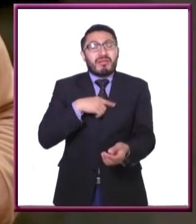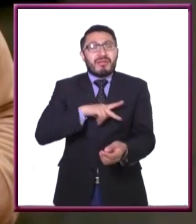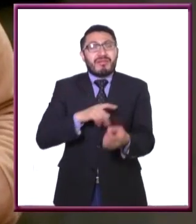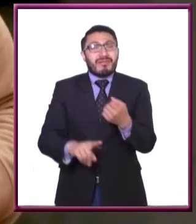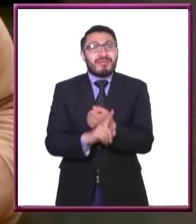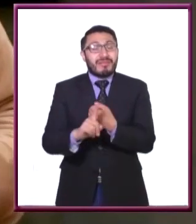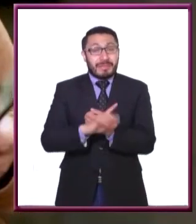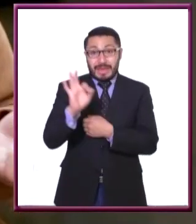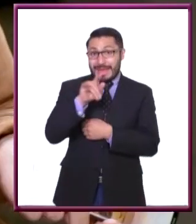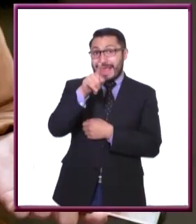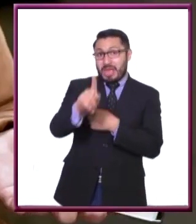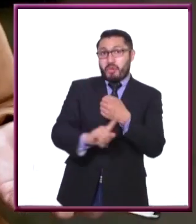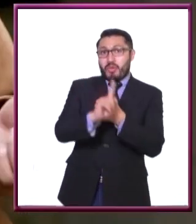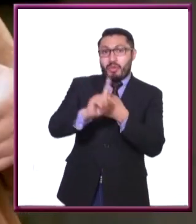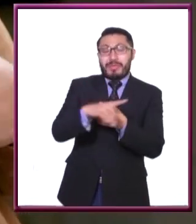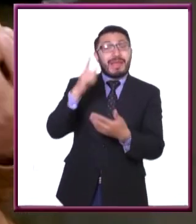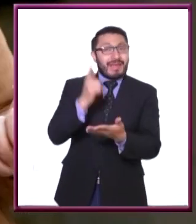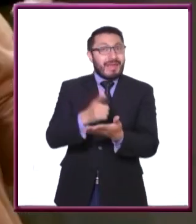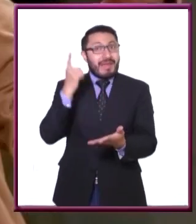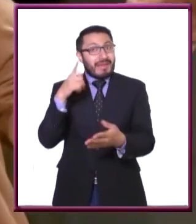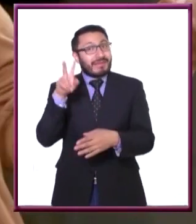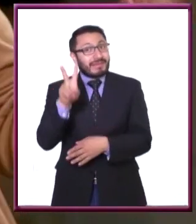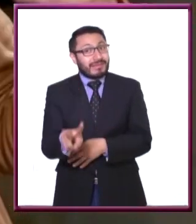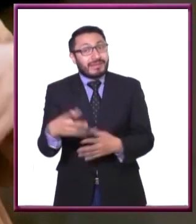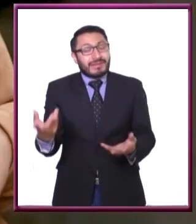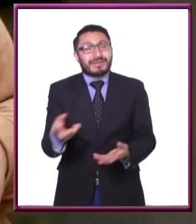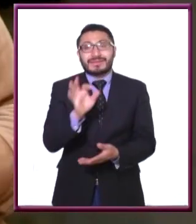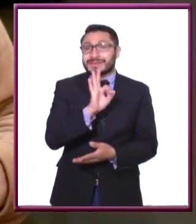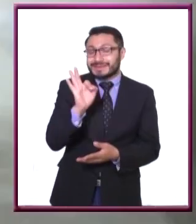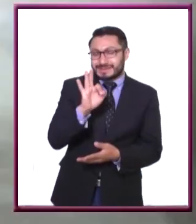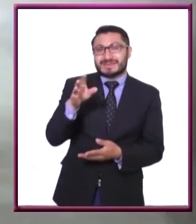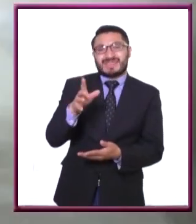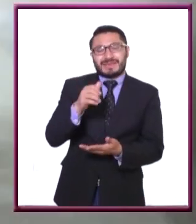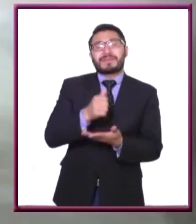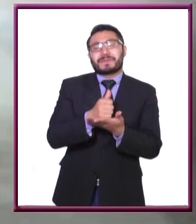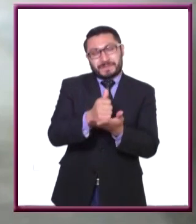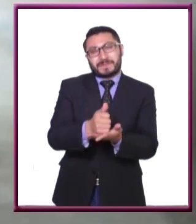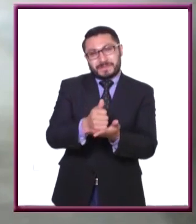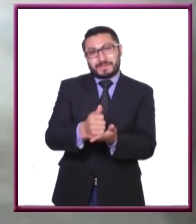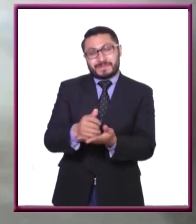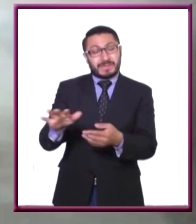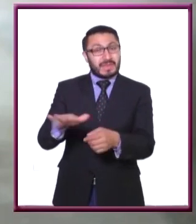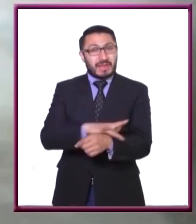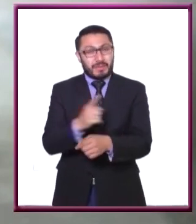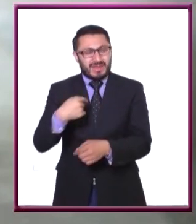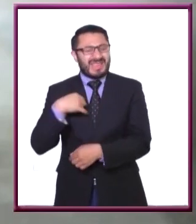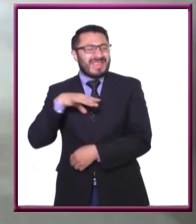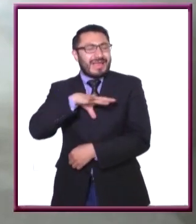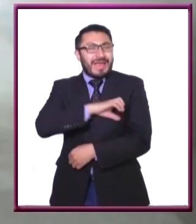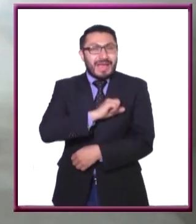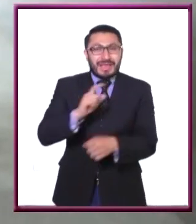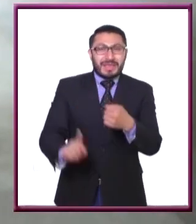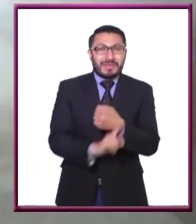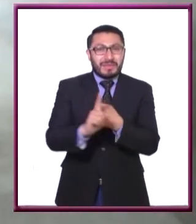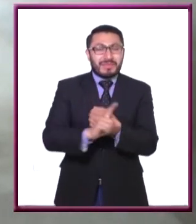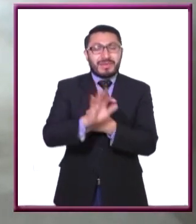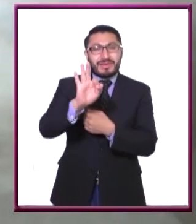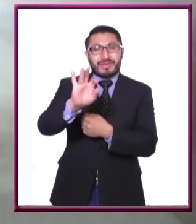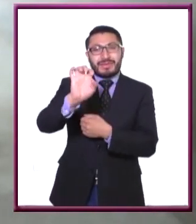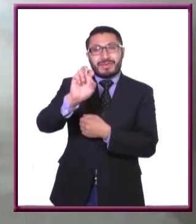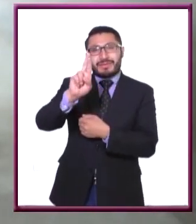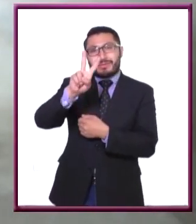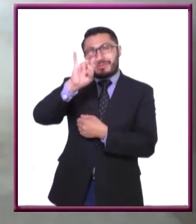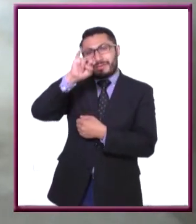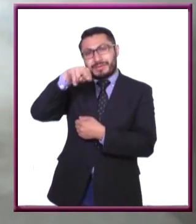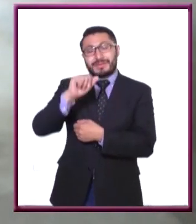problema? Pues que si tu problema es un problema grande de abordar, pues seguramente te podría ayudar, porque me encantan los problemas de Fermi y